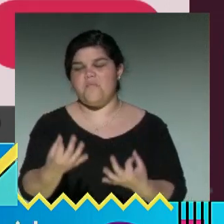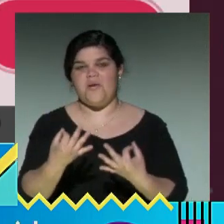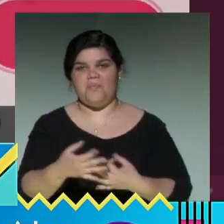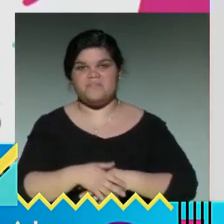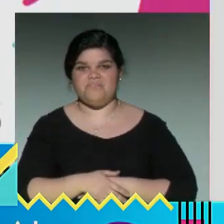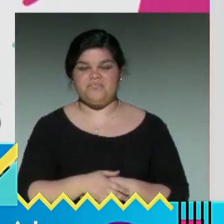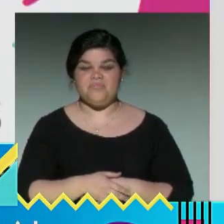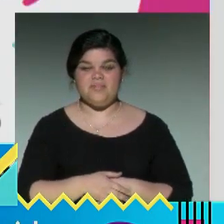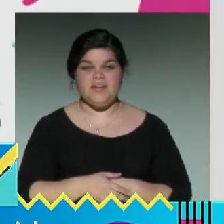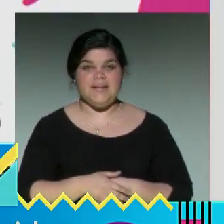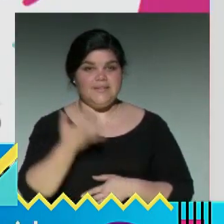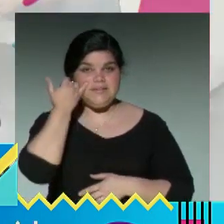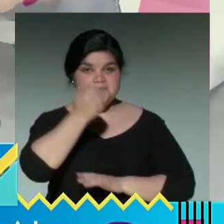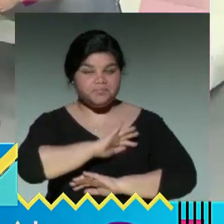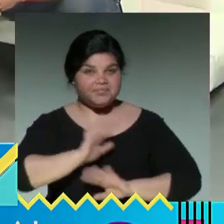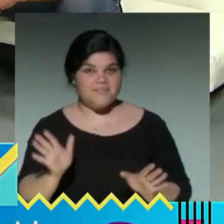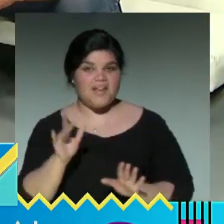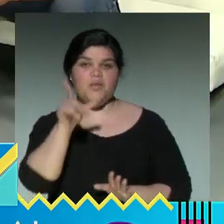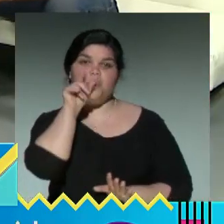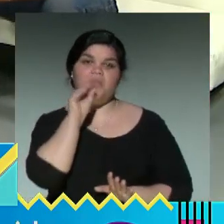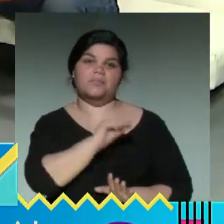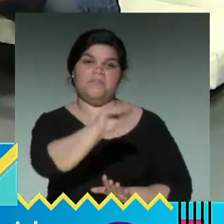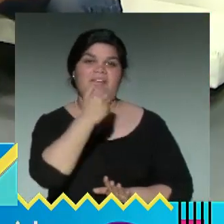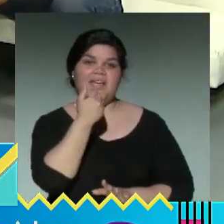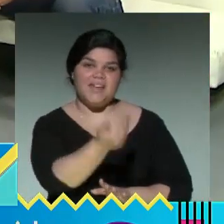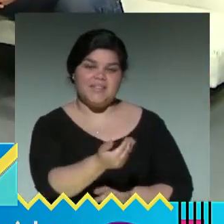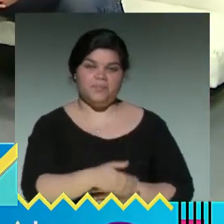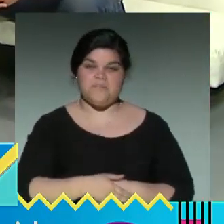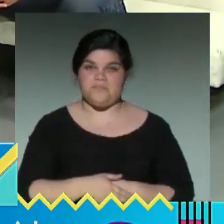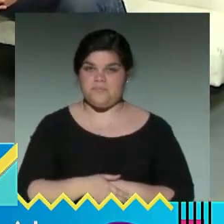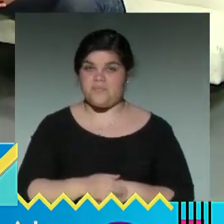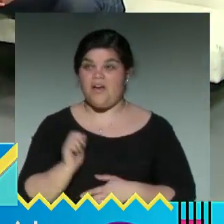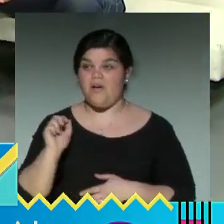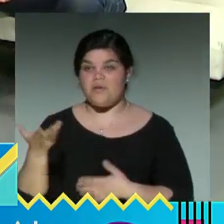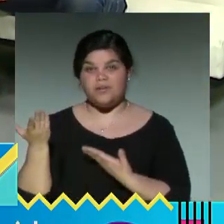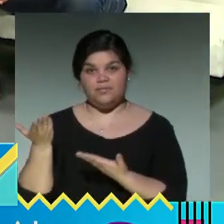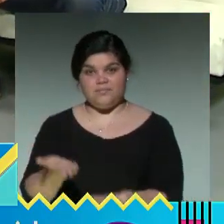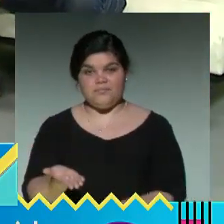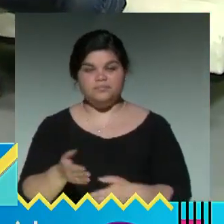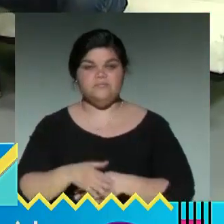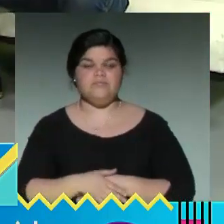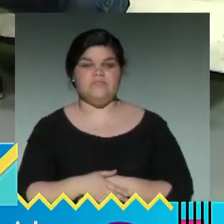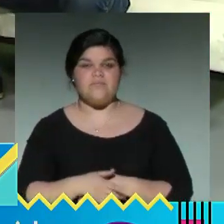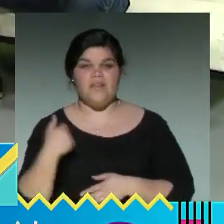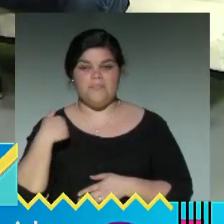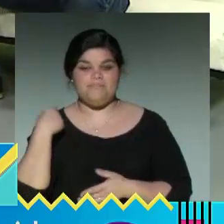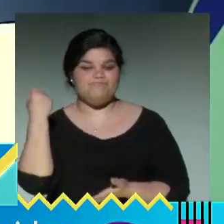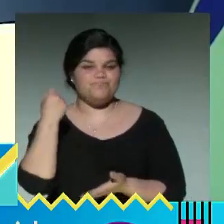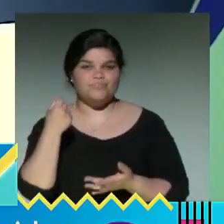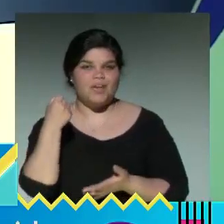Letelier entonces en nuestro tweet del día. Muchas gracias, Dolores. Y es tu turno, Javier. Bueno, para mí el gran desafío